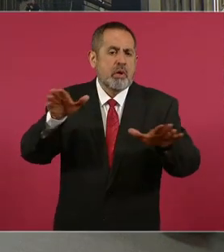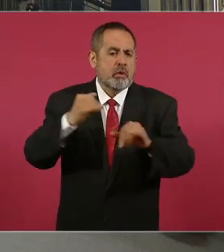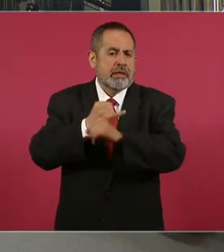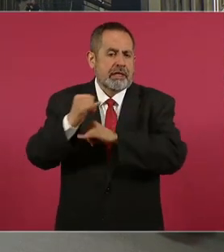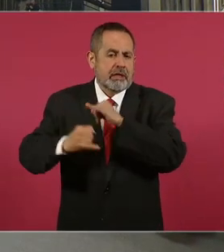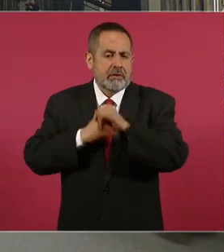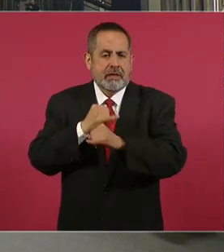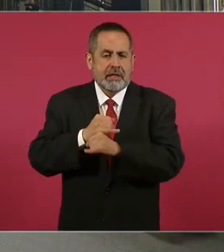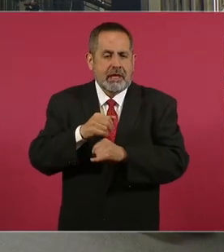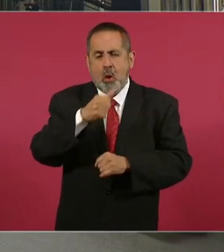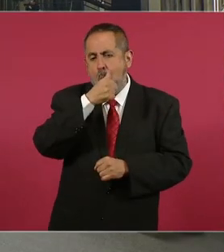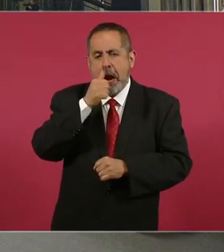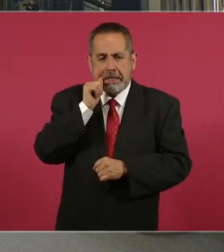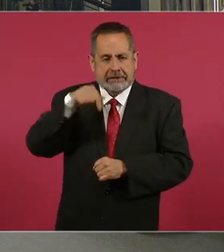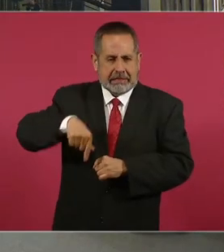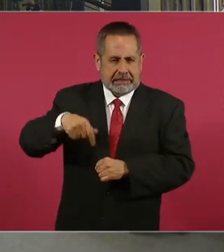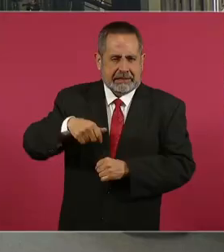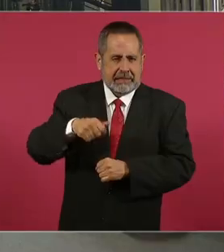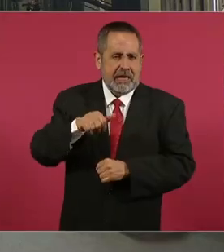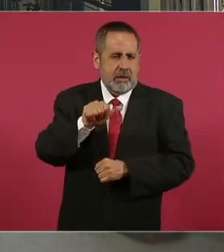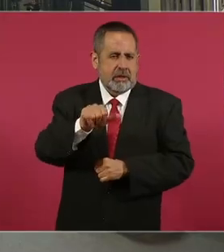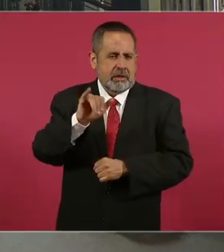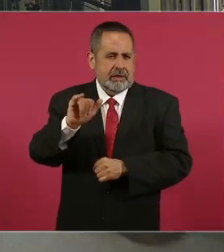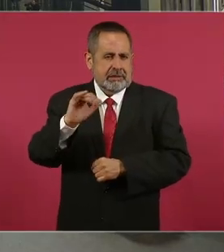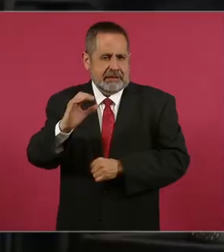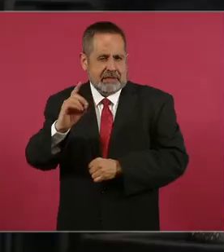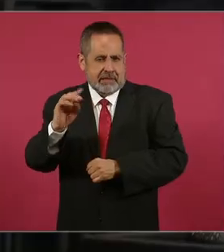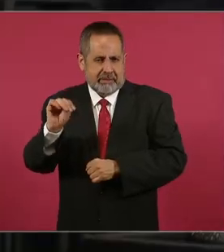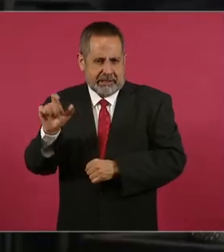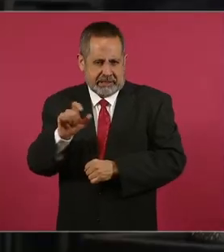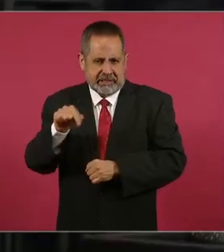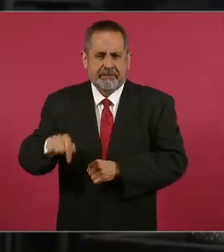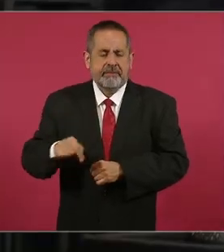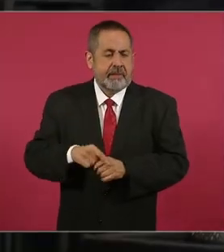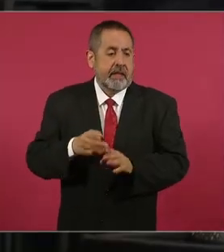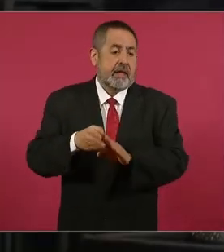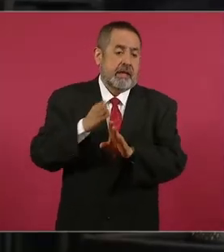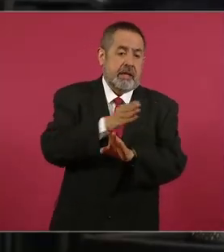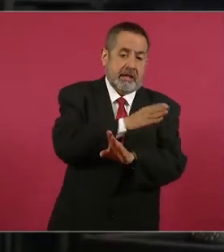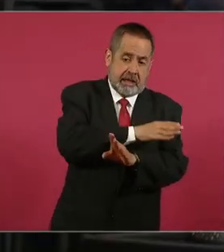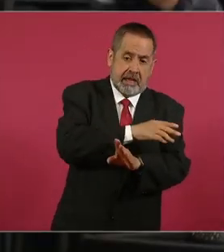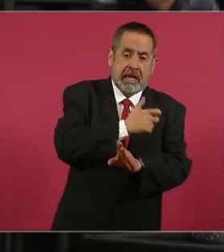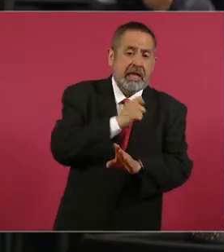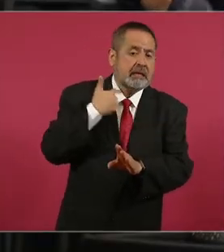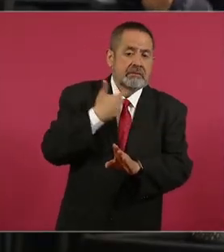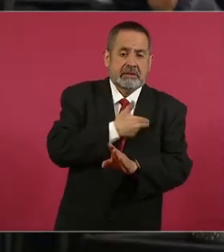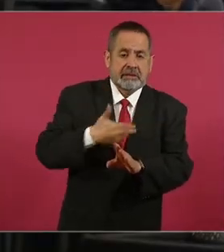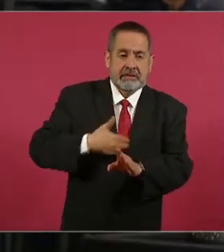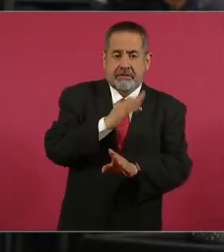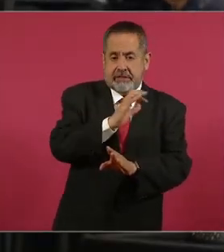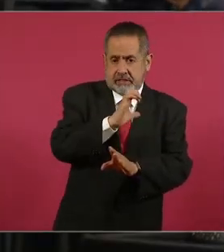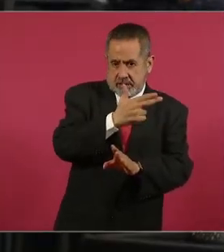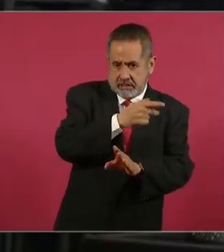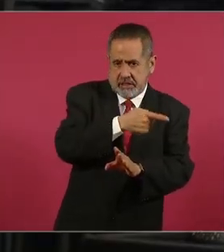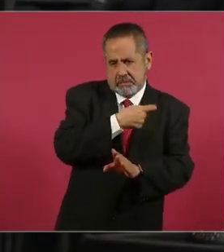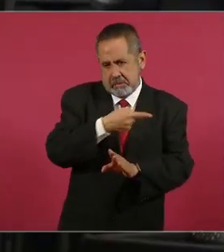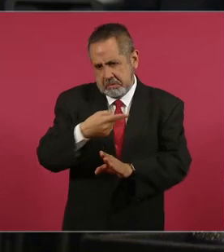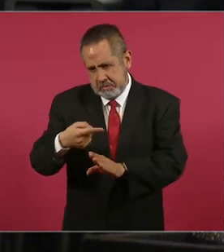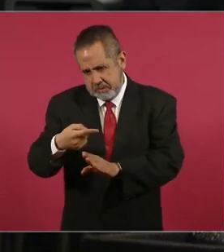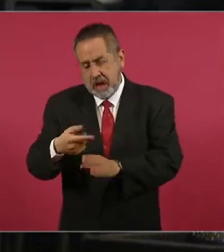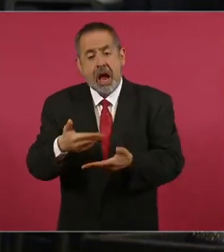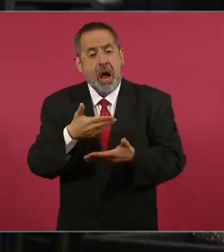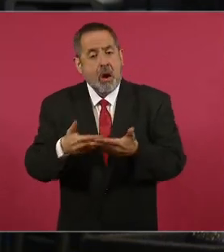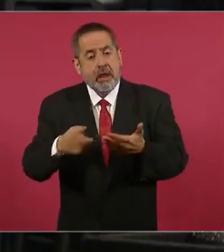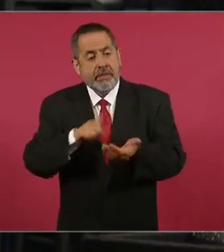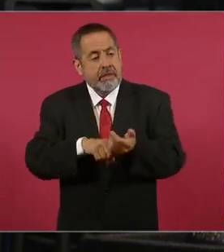Ciudad de México, el Benito Juárez, con anteriores administraciones, desde Felipe Calderón, pero también una situación que sucedió también en el gobierno